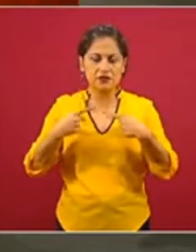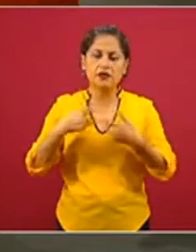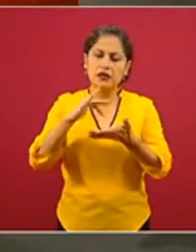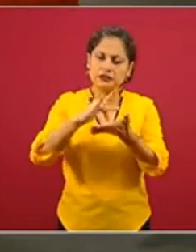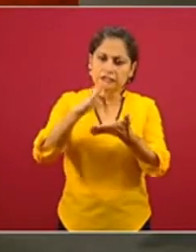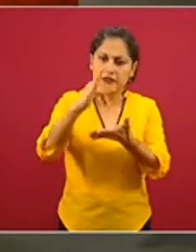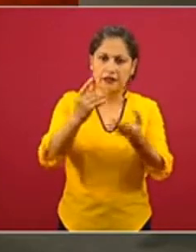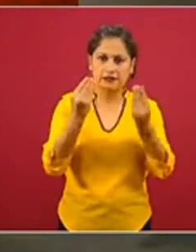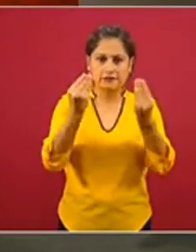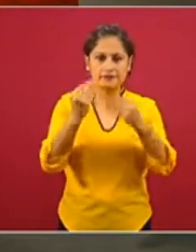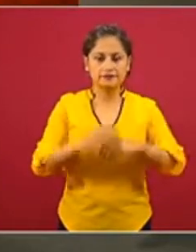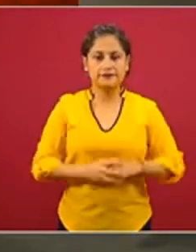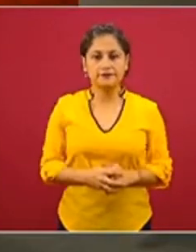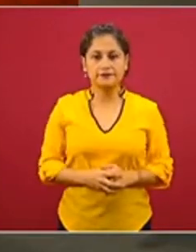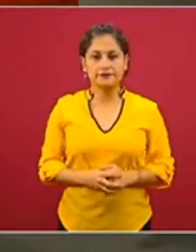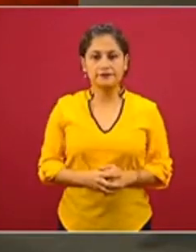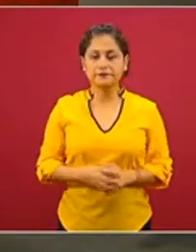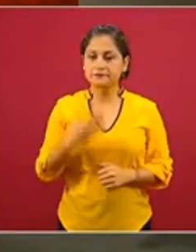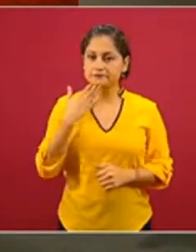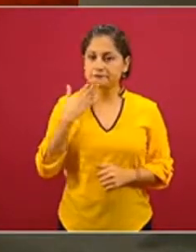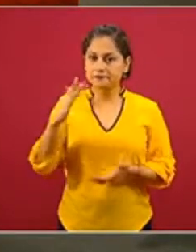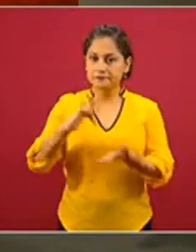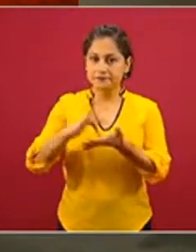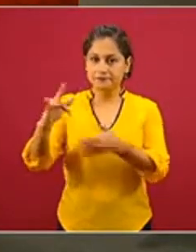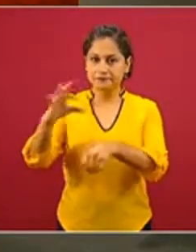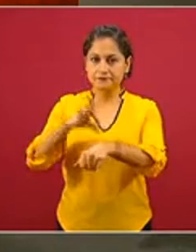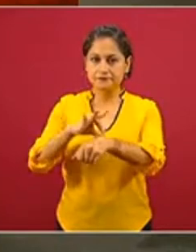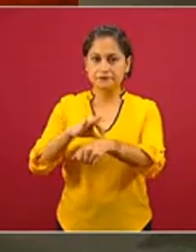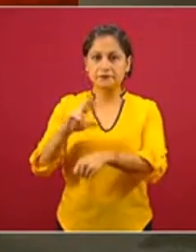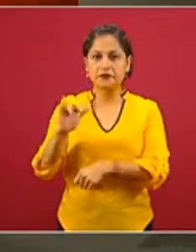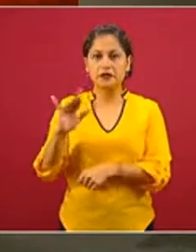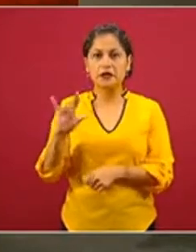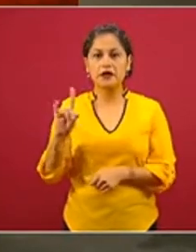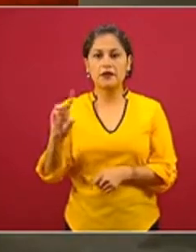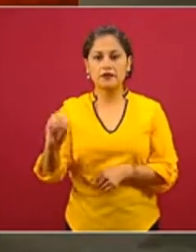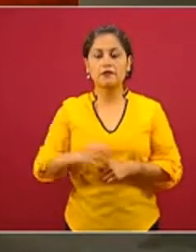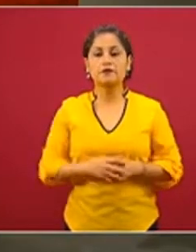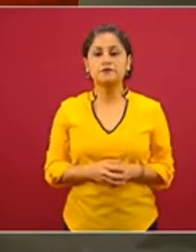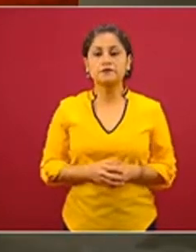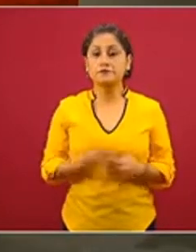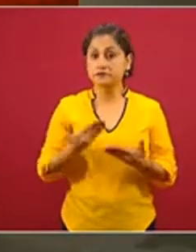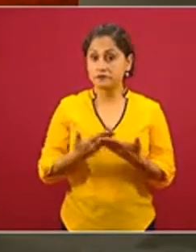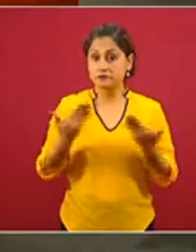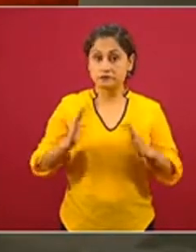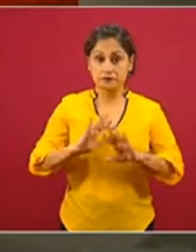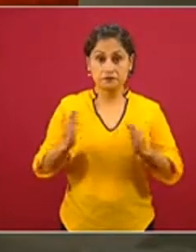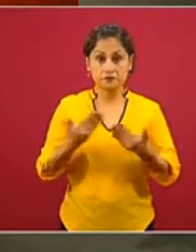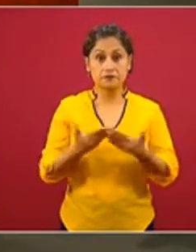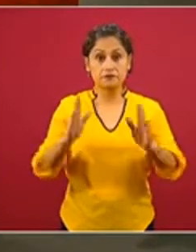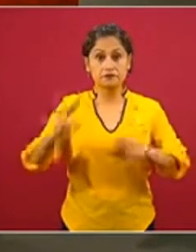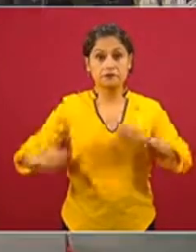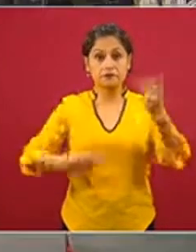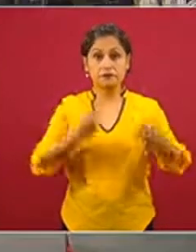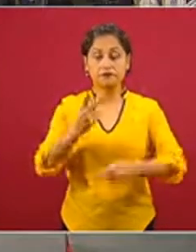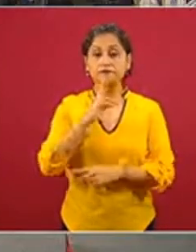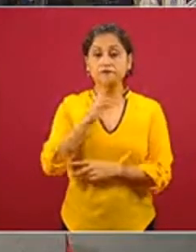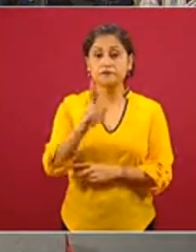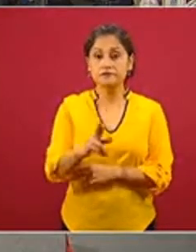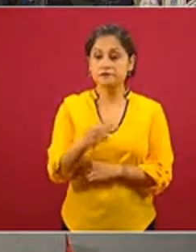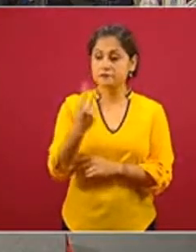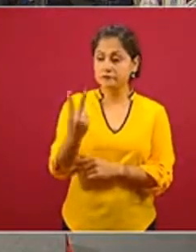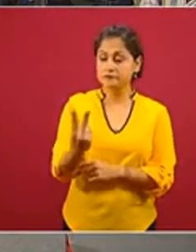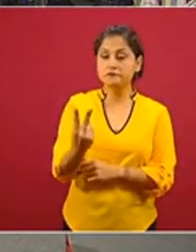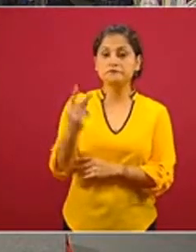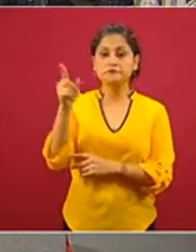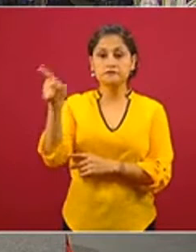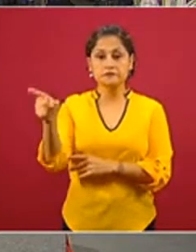Muy bien. Gracias, doctor Ricardo Cortés. Pues vamos a abrir a preguntas y respuestas. Ustedes dos y usted allá,